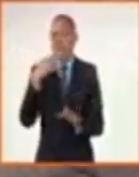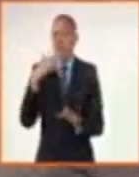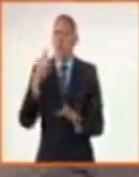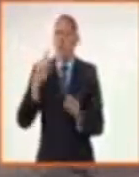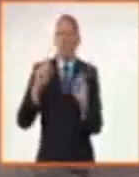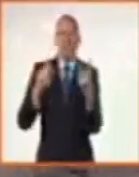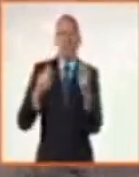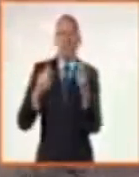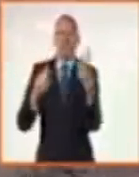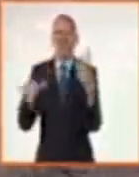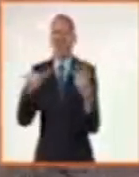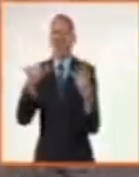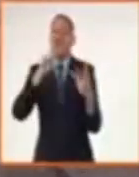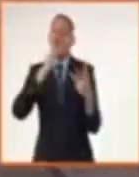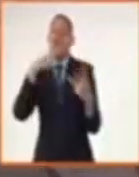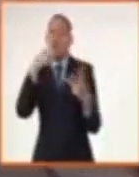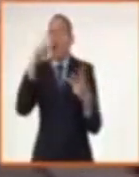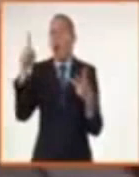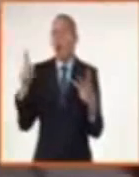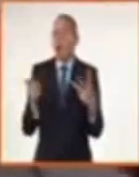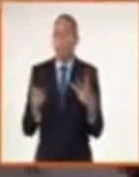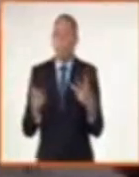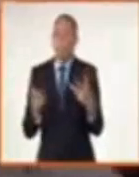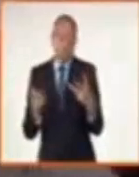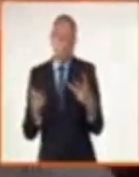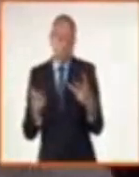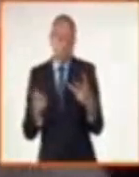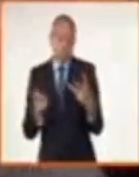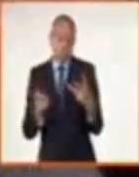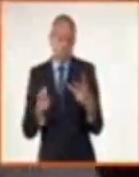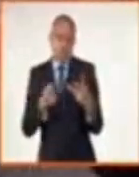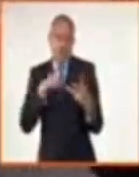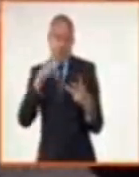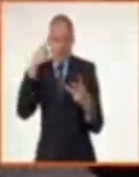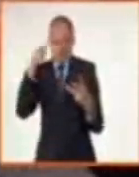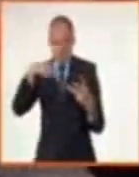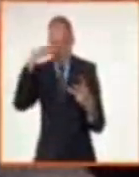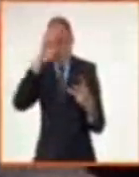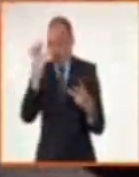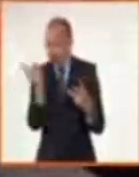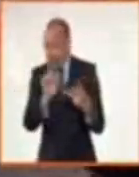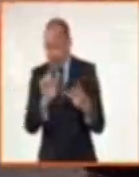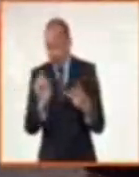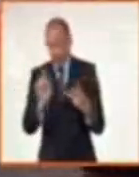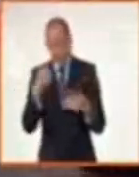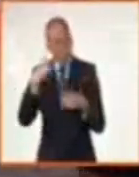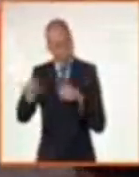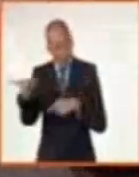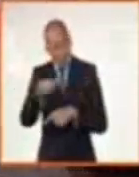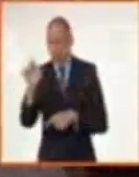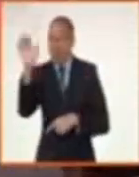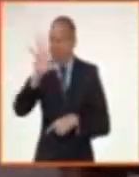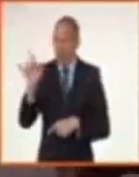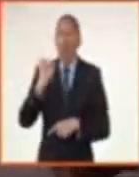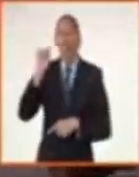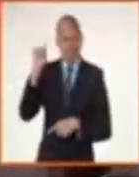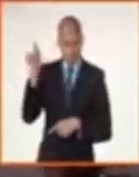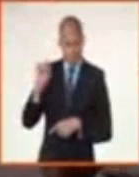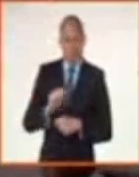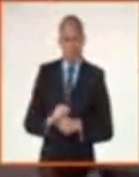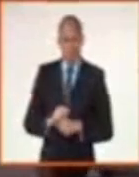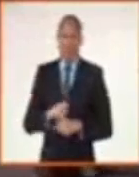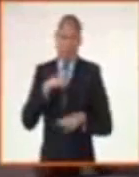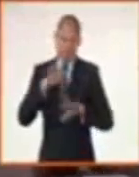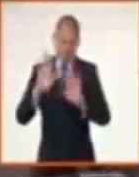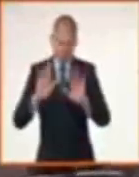sistemas parlamentarios existen en Europa en cuántos lugares. Estados Unidos, que es el referente que casi siempre muchas personas quieren, incluso se vende la elección como